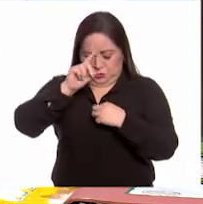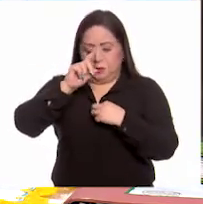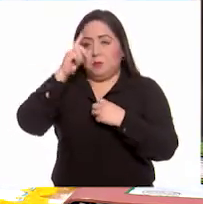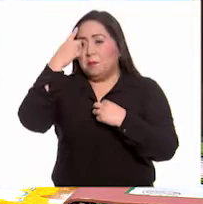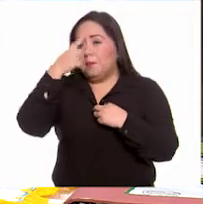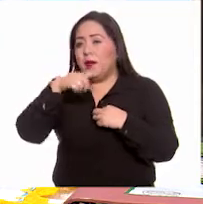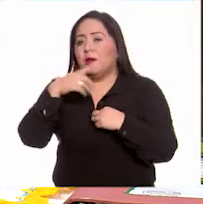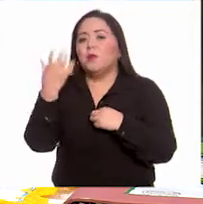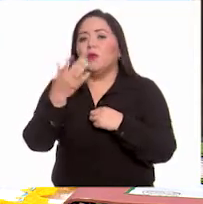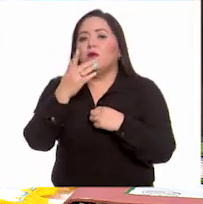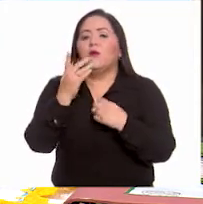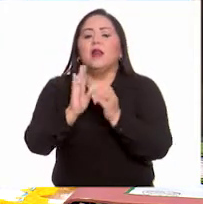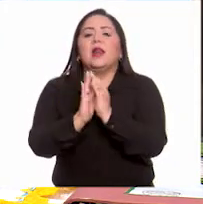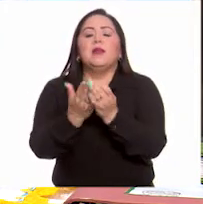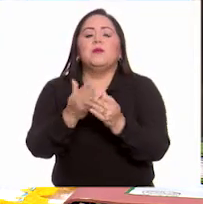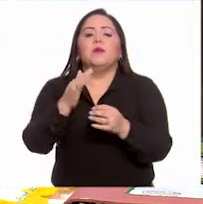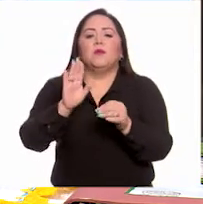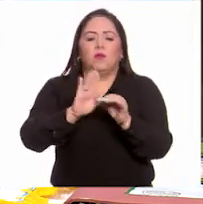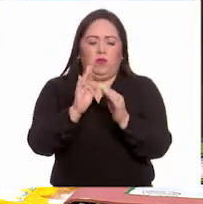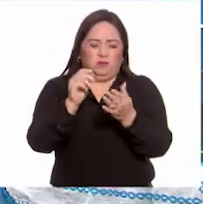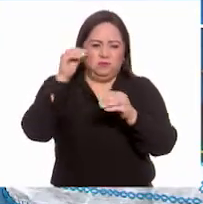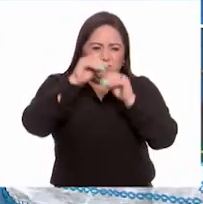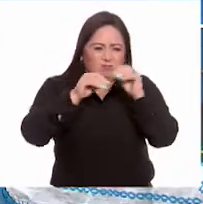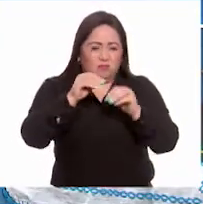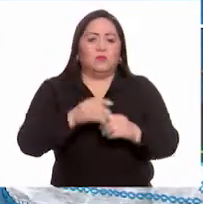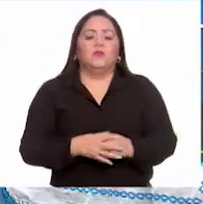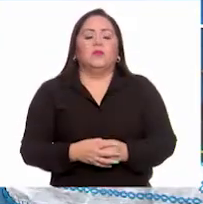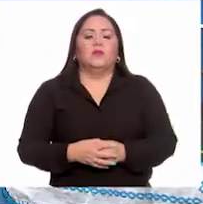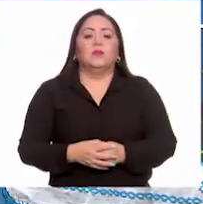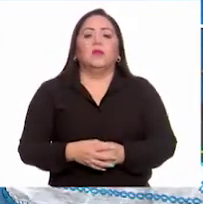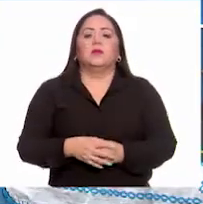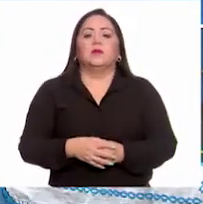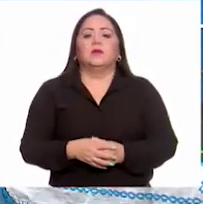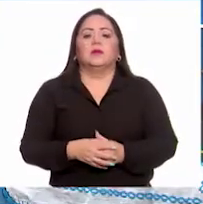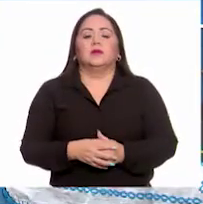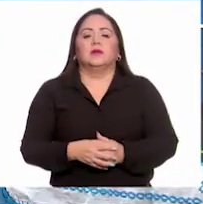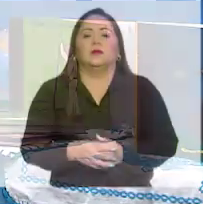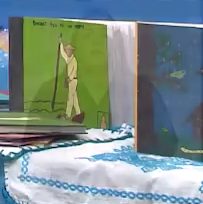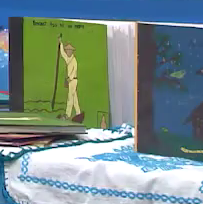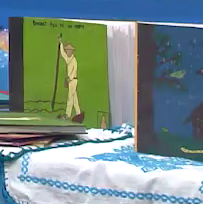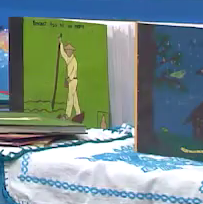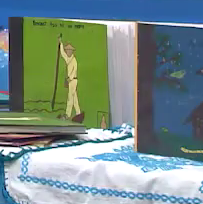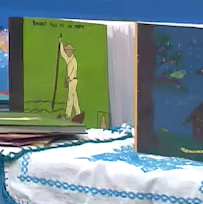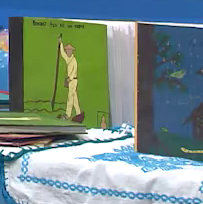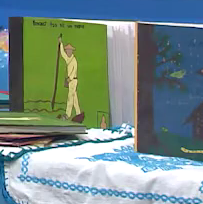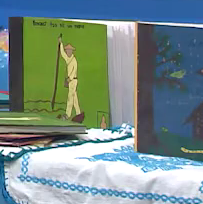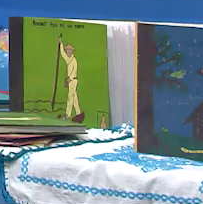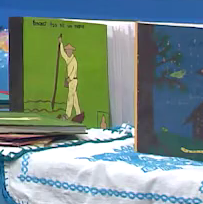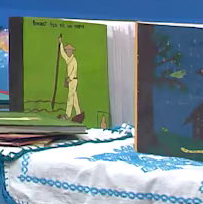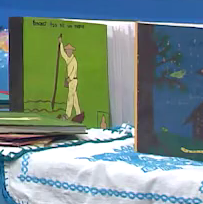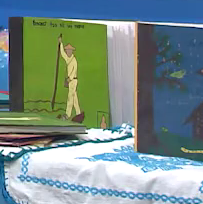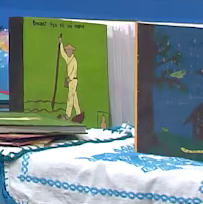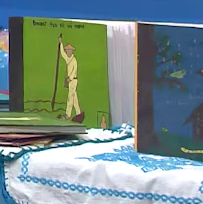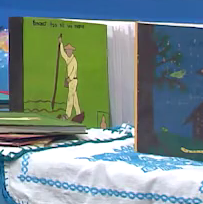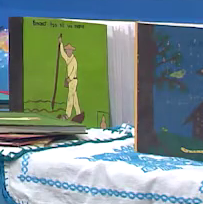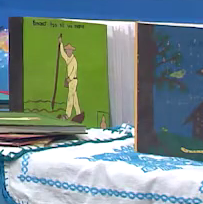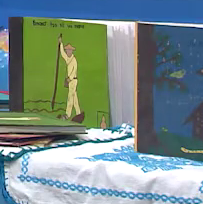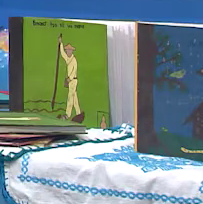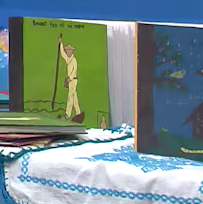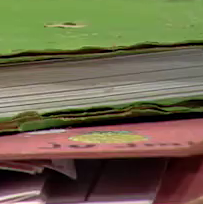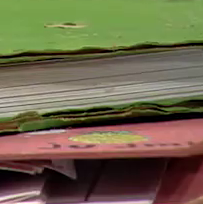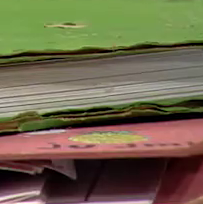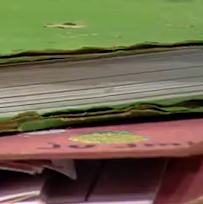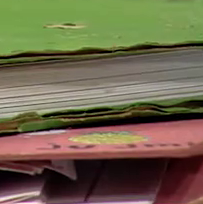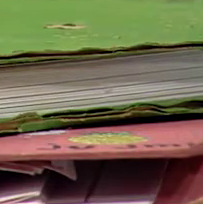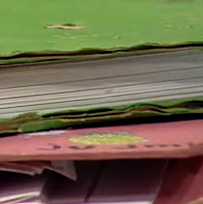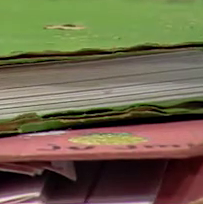para elaborar un libro cartonero. Simi na nena la han la imo allí en una tote de las moa ya es